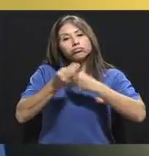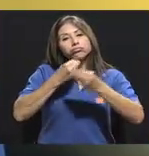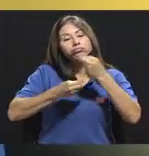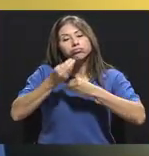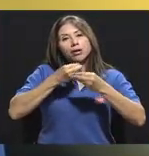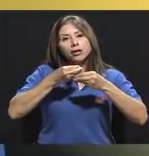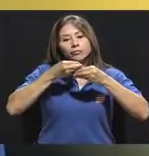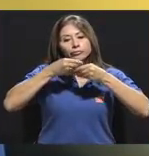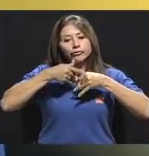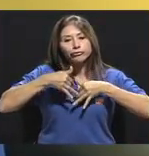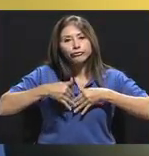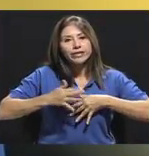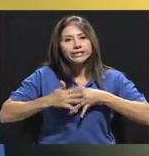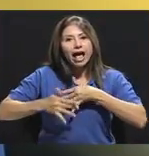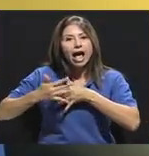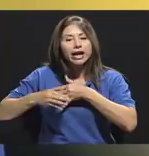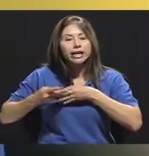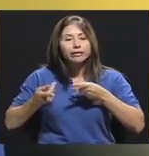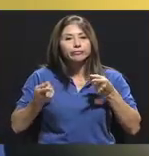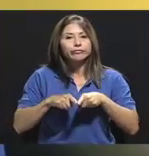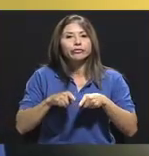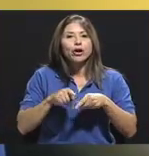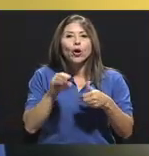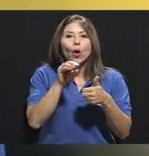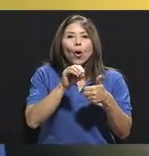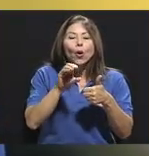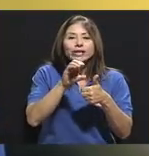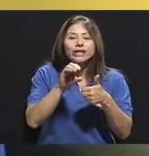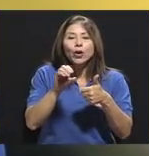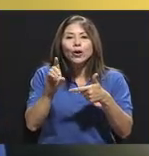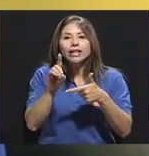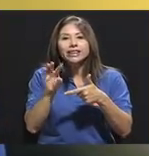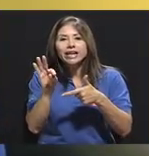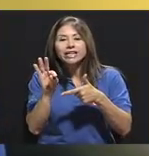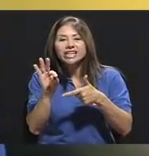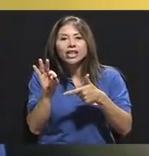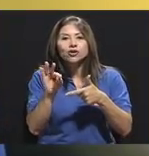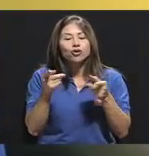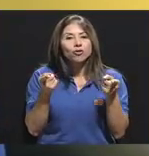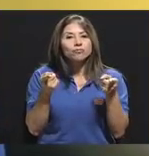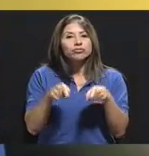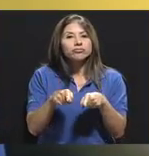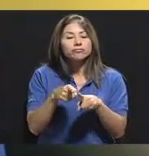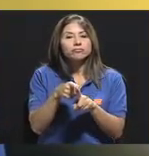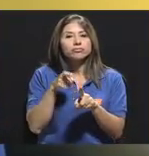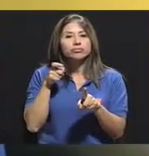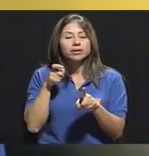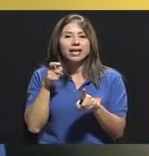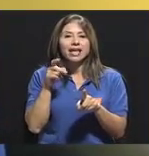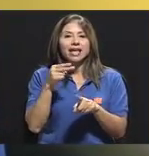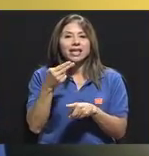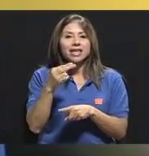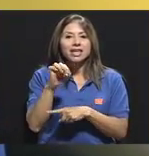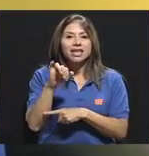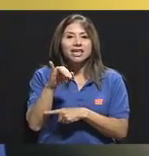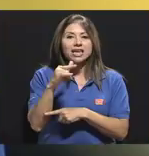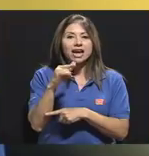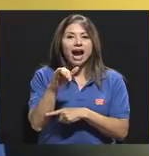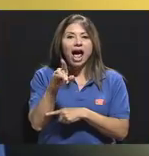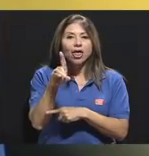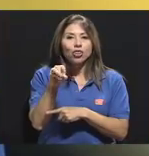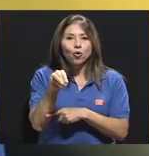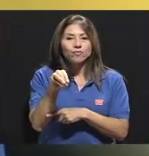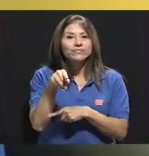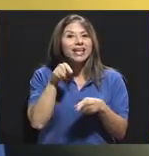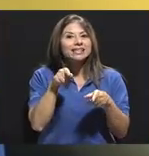producidas a partir del hígado verdad e que se encarga en cierta manera de regular verdad estas